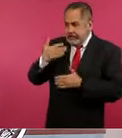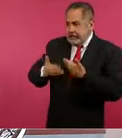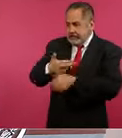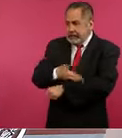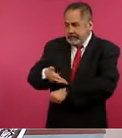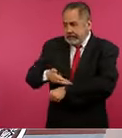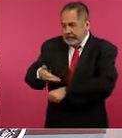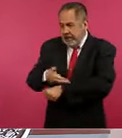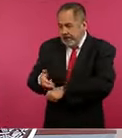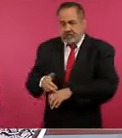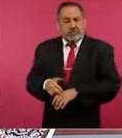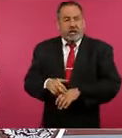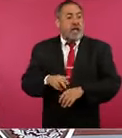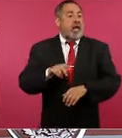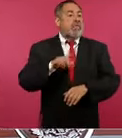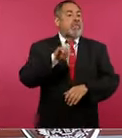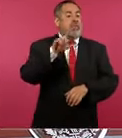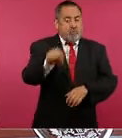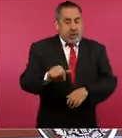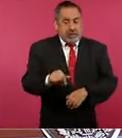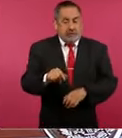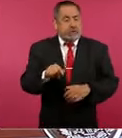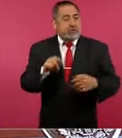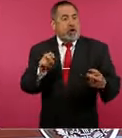Pero al final